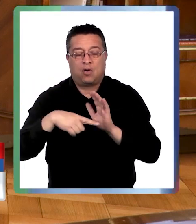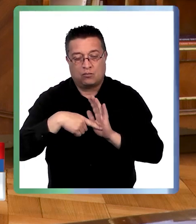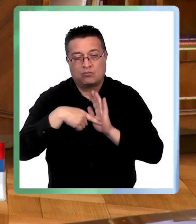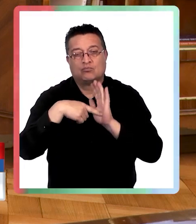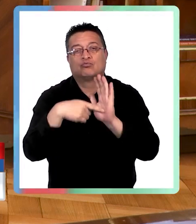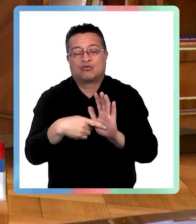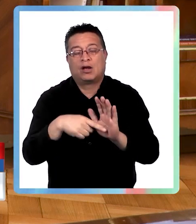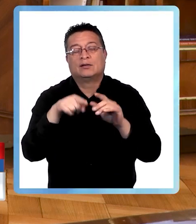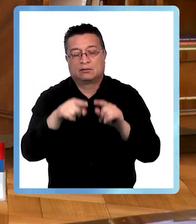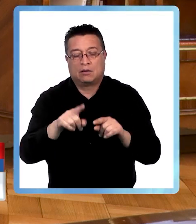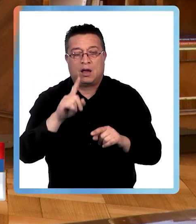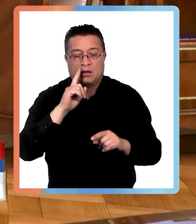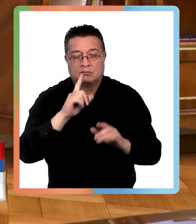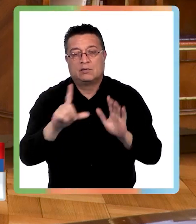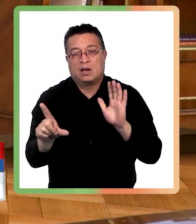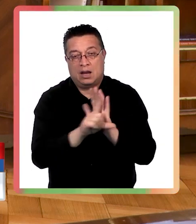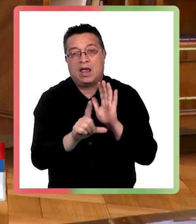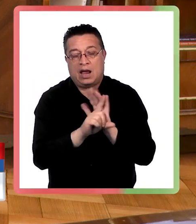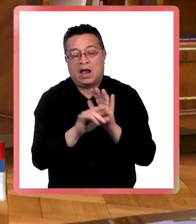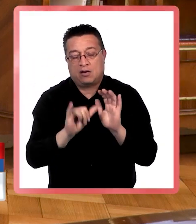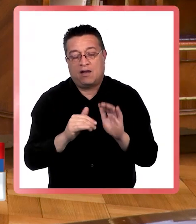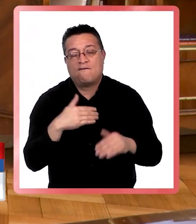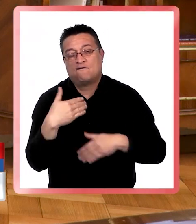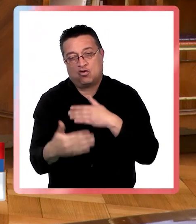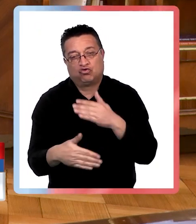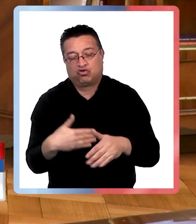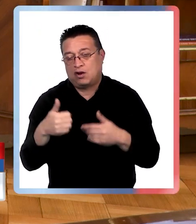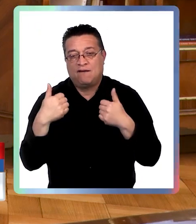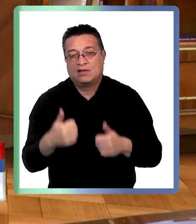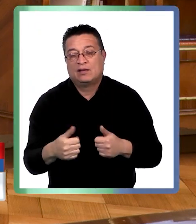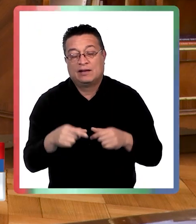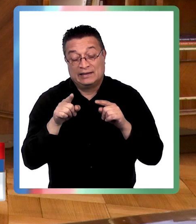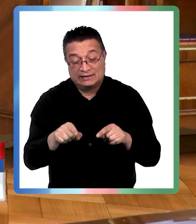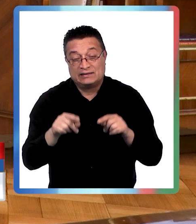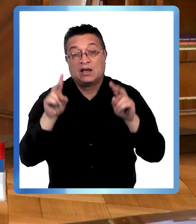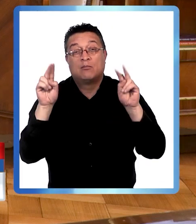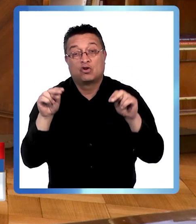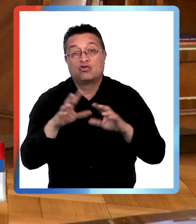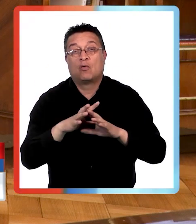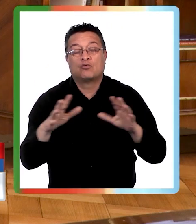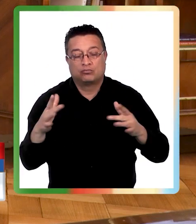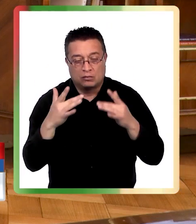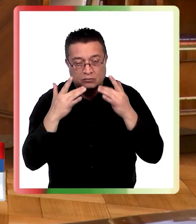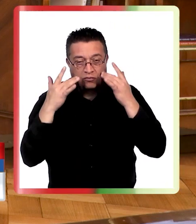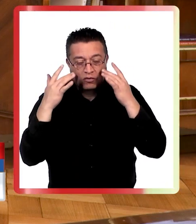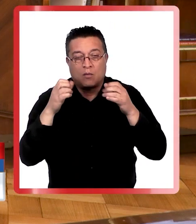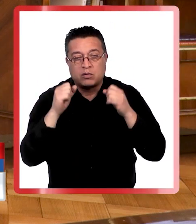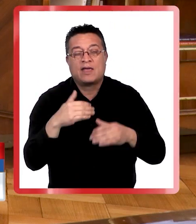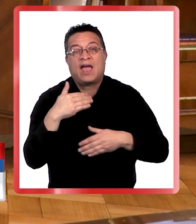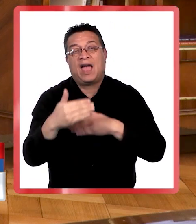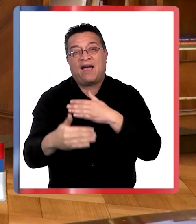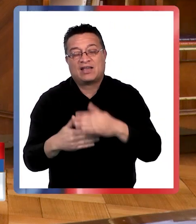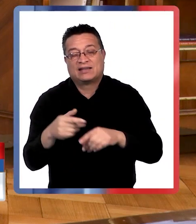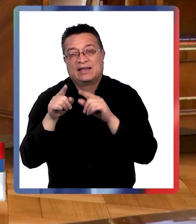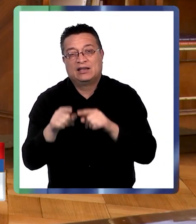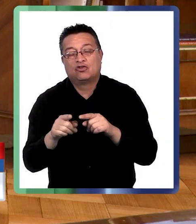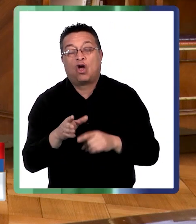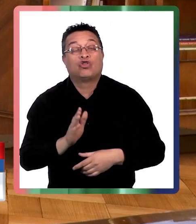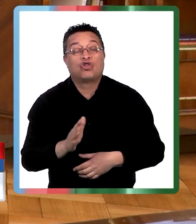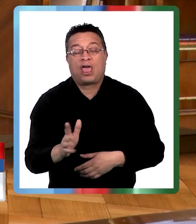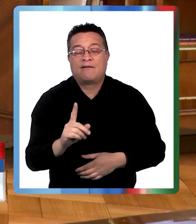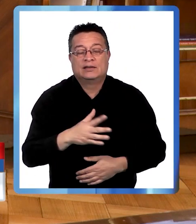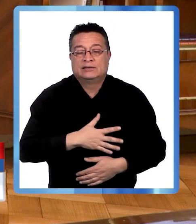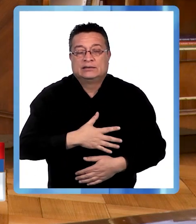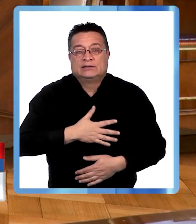ser, digamos, tener legitimidad y funcionar, ¿no? Entonces ha sido un motivo de mucha satisfacción ir avanzando en eso, pero todavía